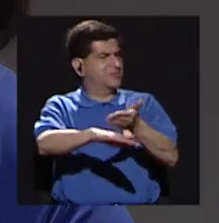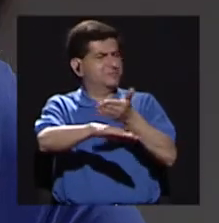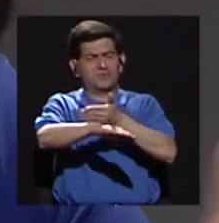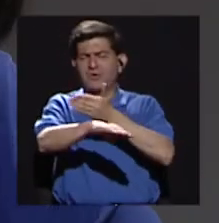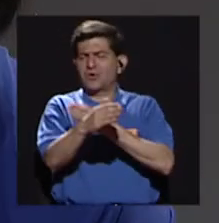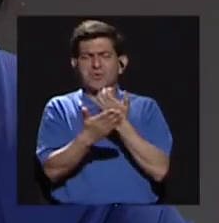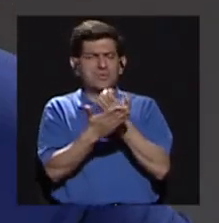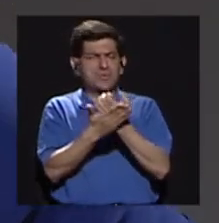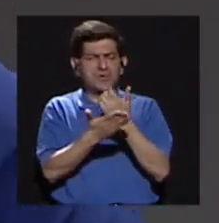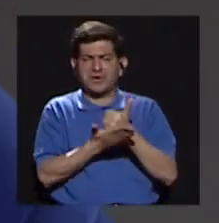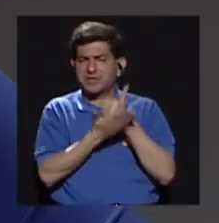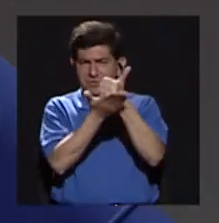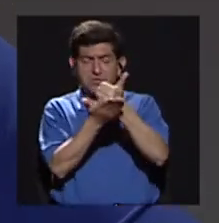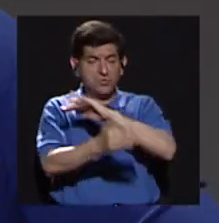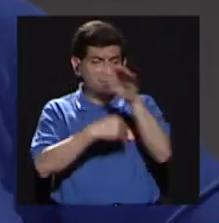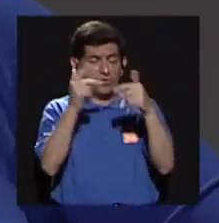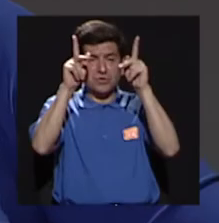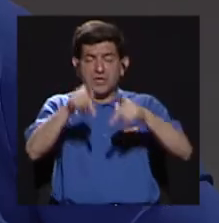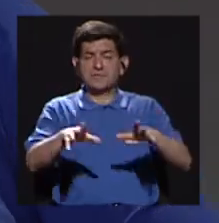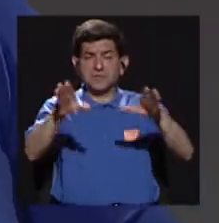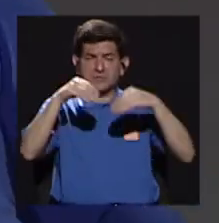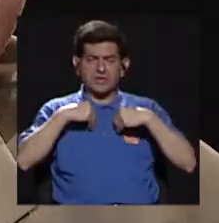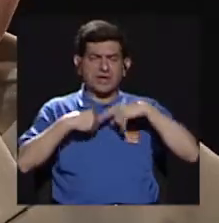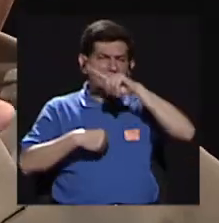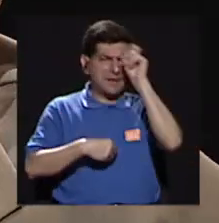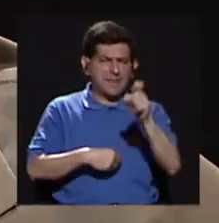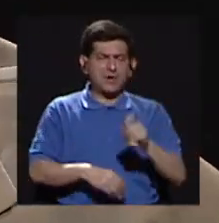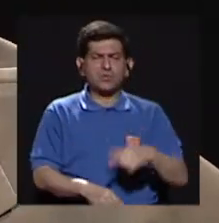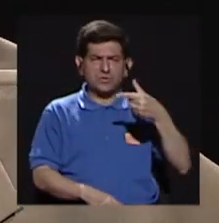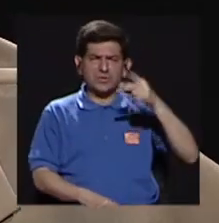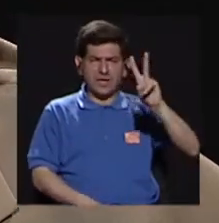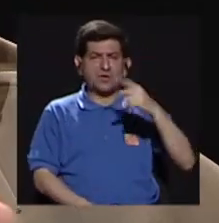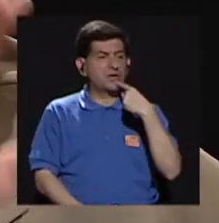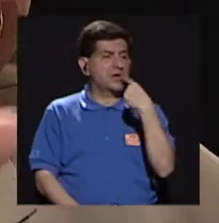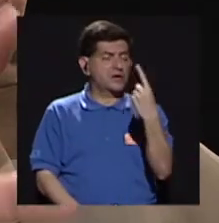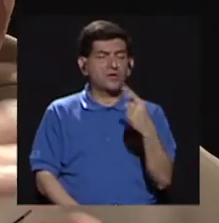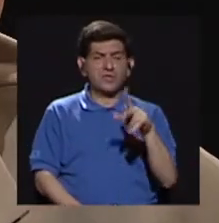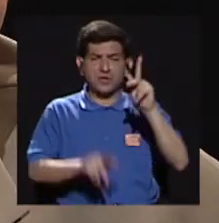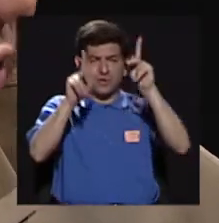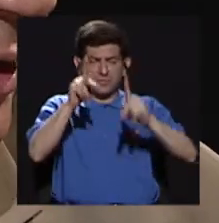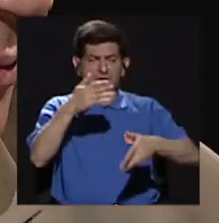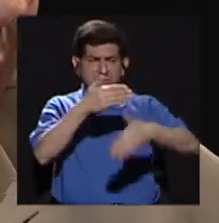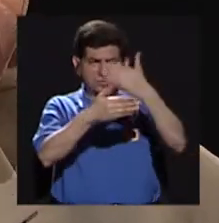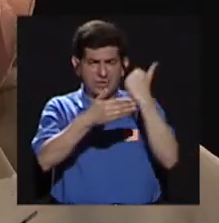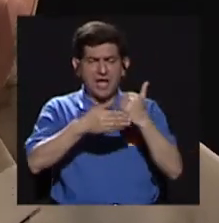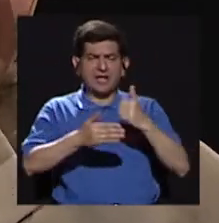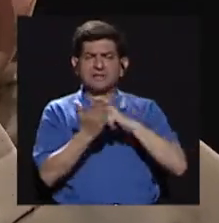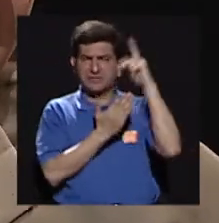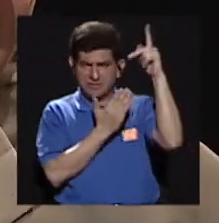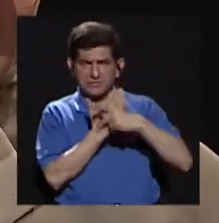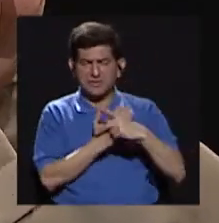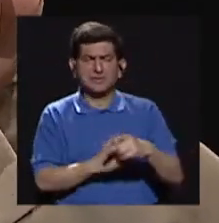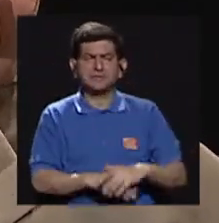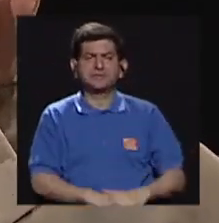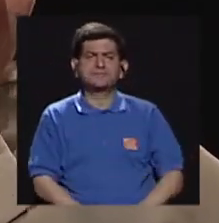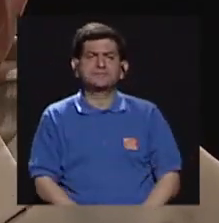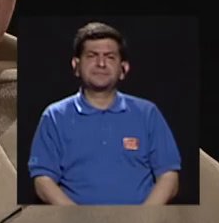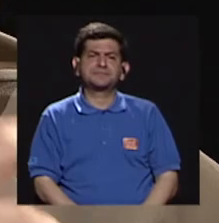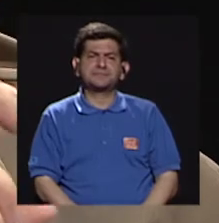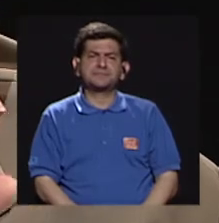y es el verde concierto del mundo pero una pregunta muy concreta que lo planteó algún oyente ahora durante el programa y